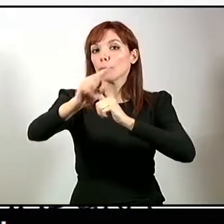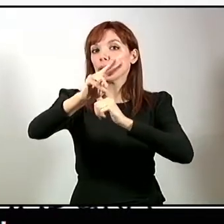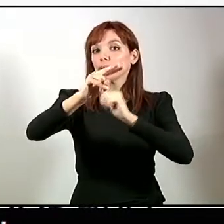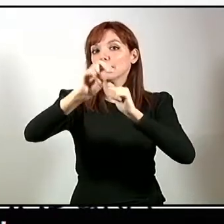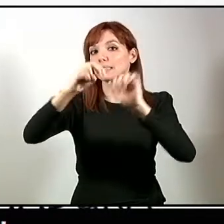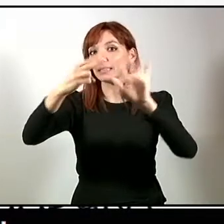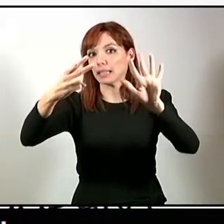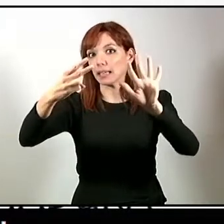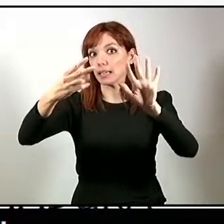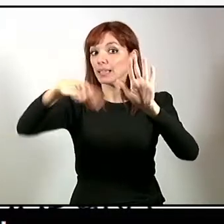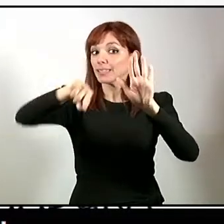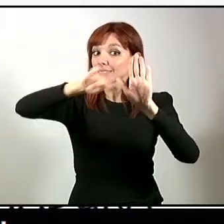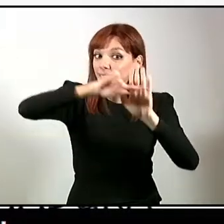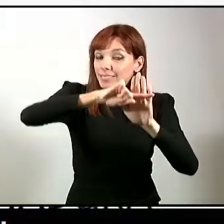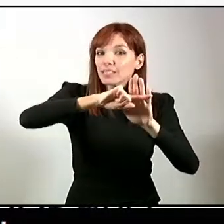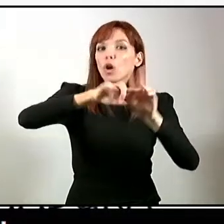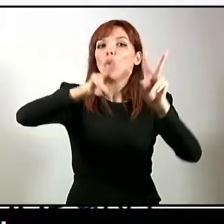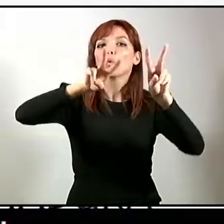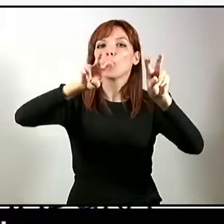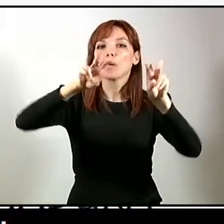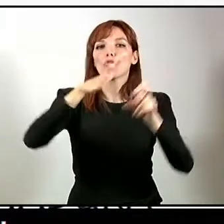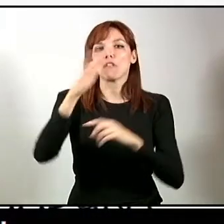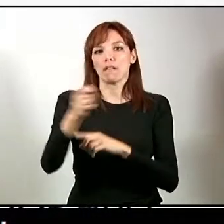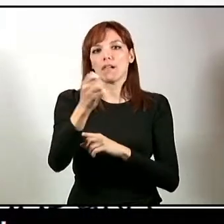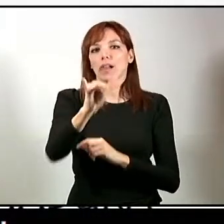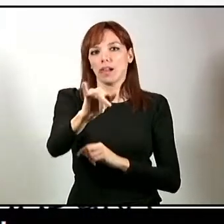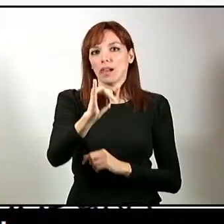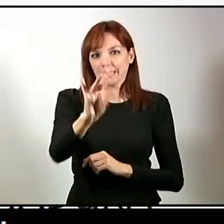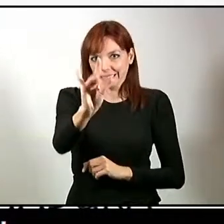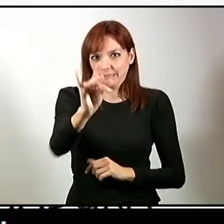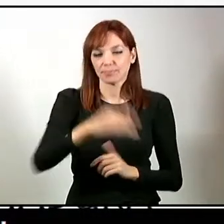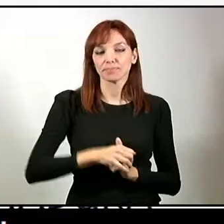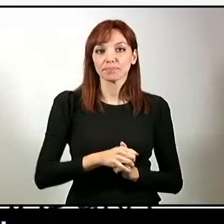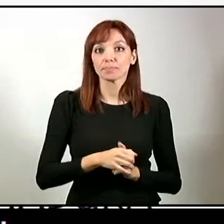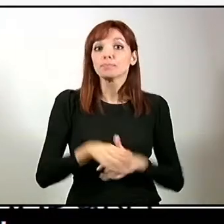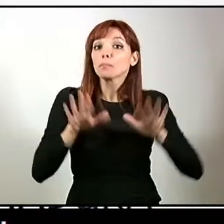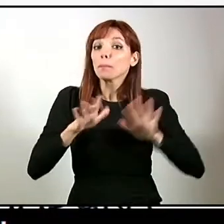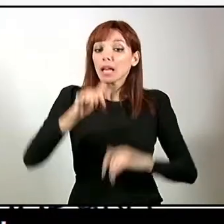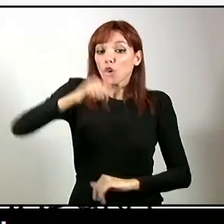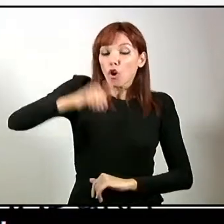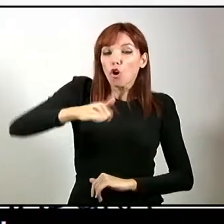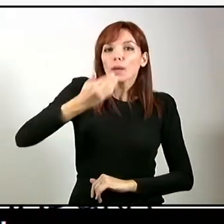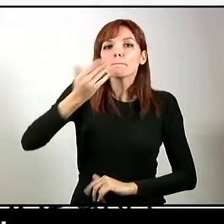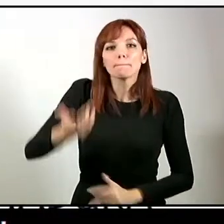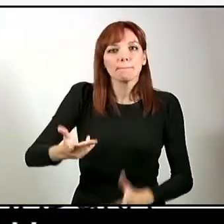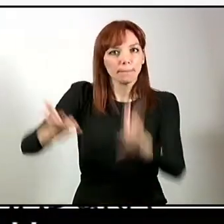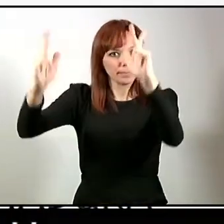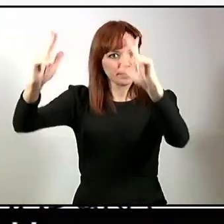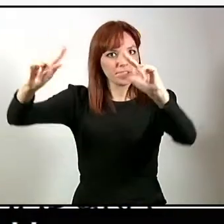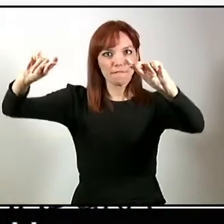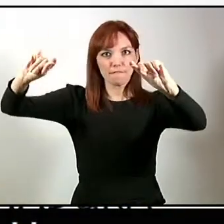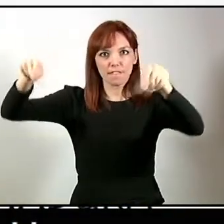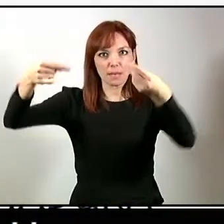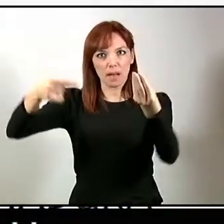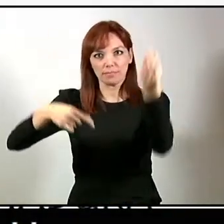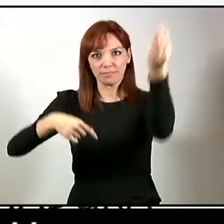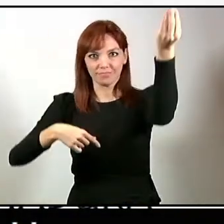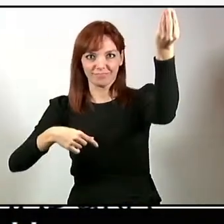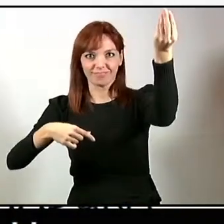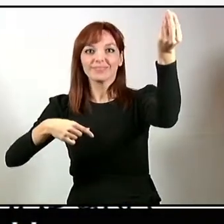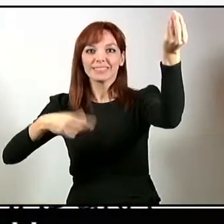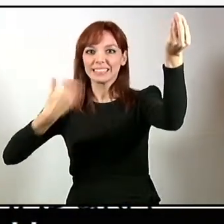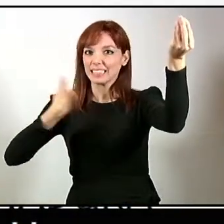la partida de nuevos regadíos. Hoy lo que se hace es la autorización a la firma de ese convenio,